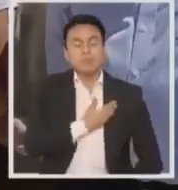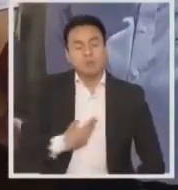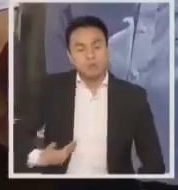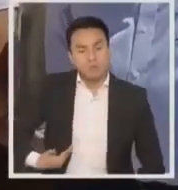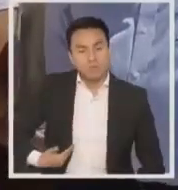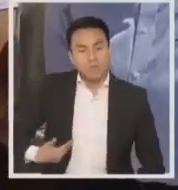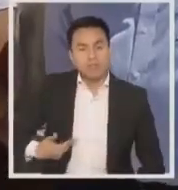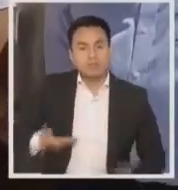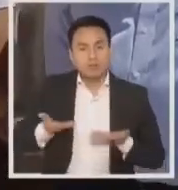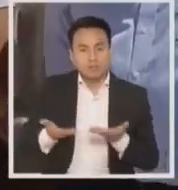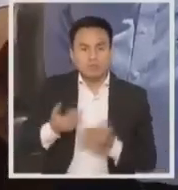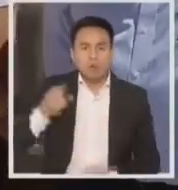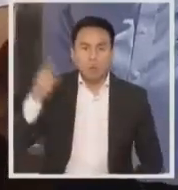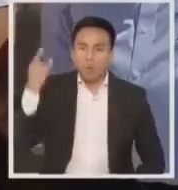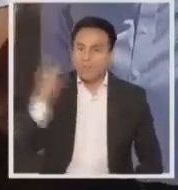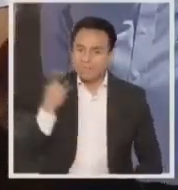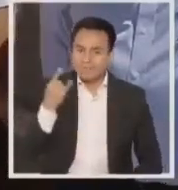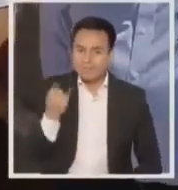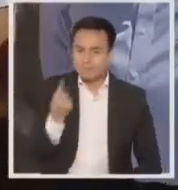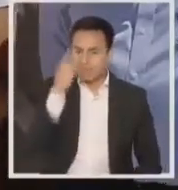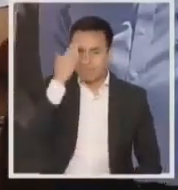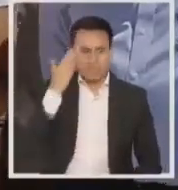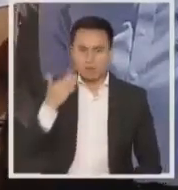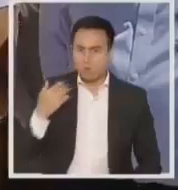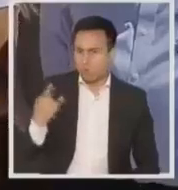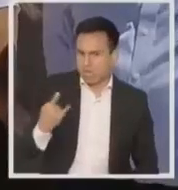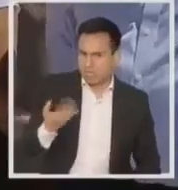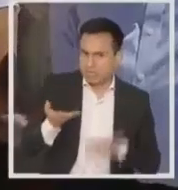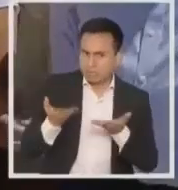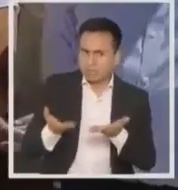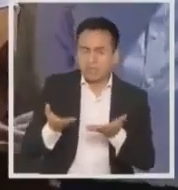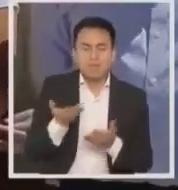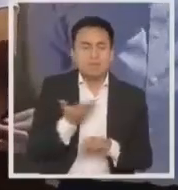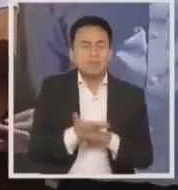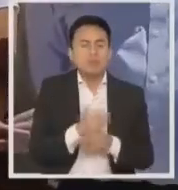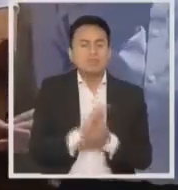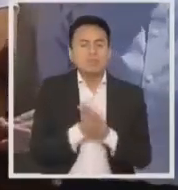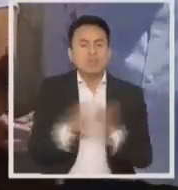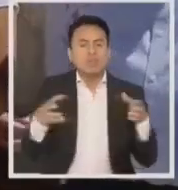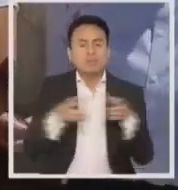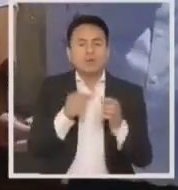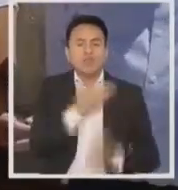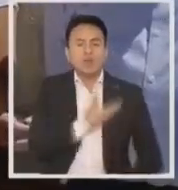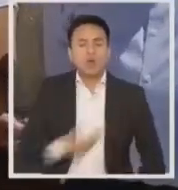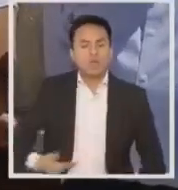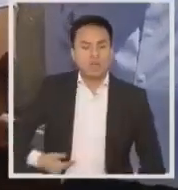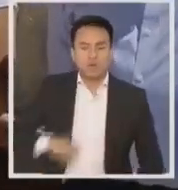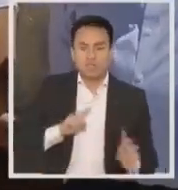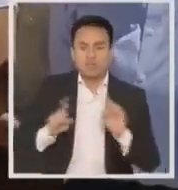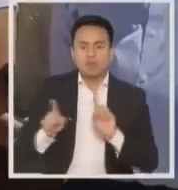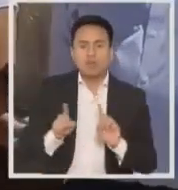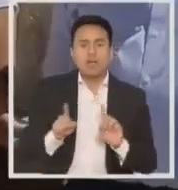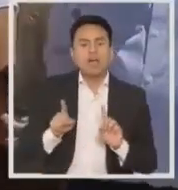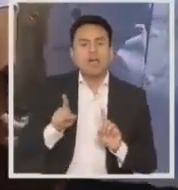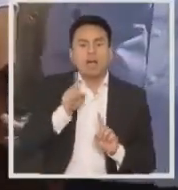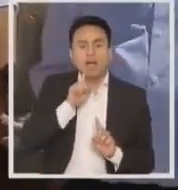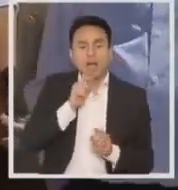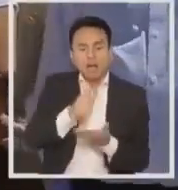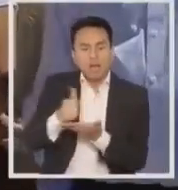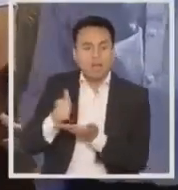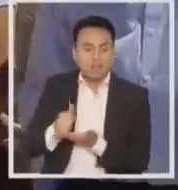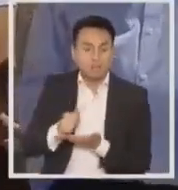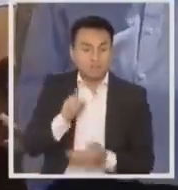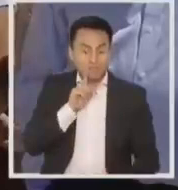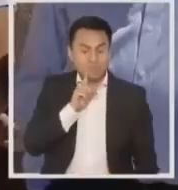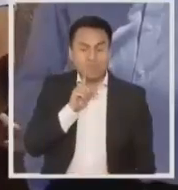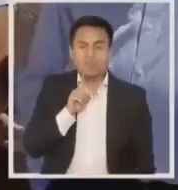le hemos dado un sentido de urgencia desde el primer día. Y lo que le he pedido a todo el equipo de gobierno, en coordinación con las autoridades locales, es que estén presentes